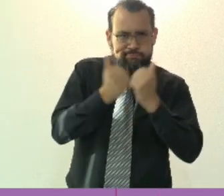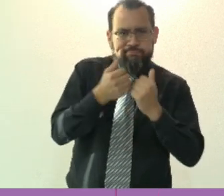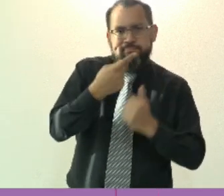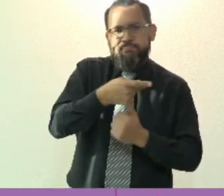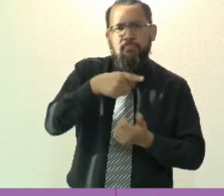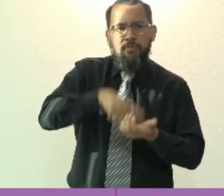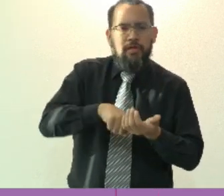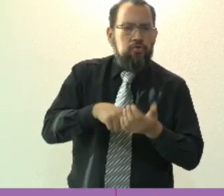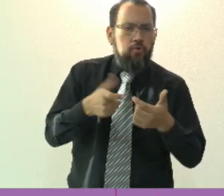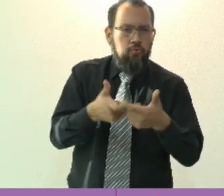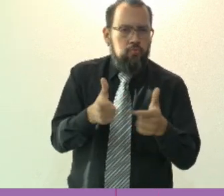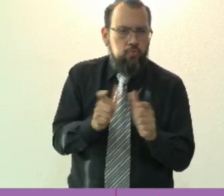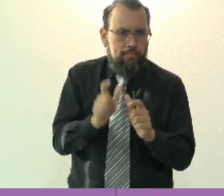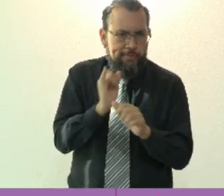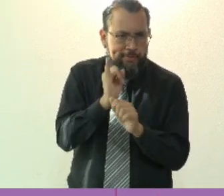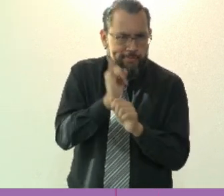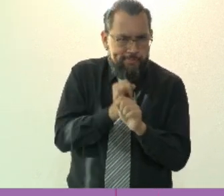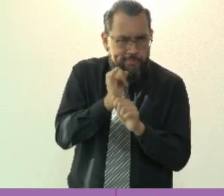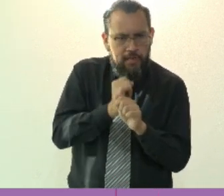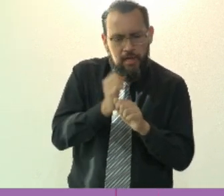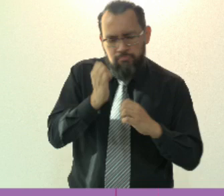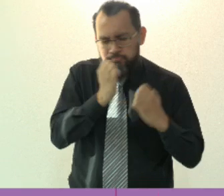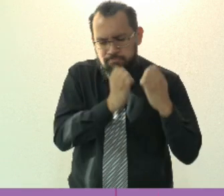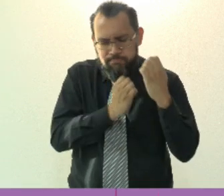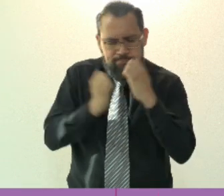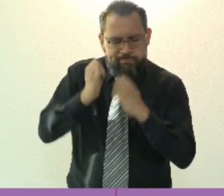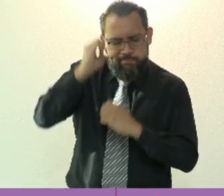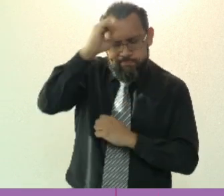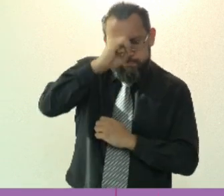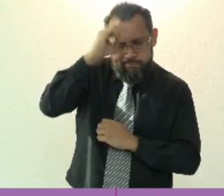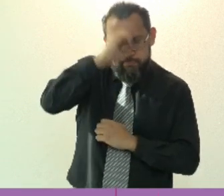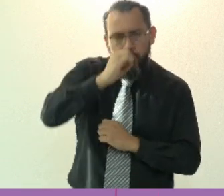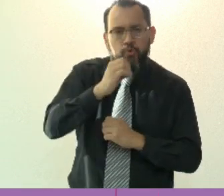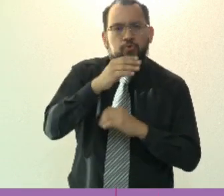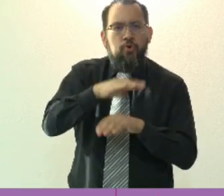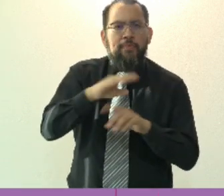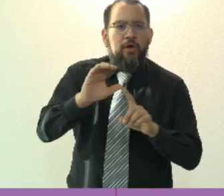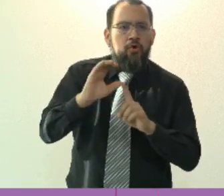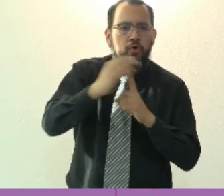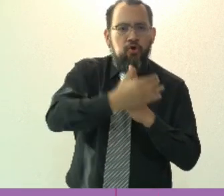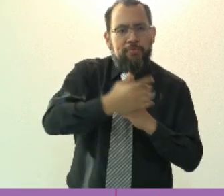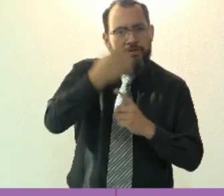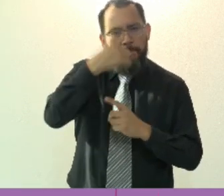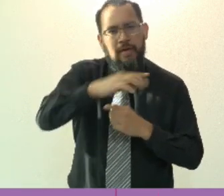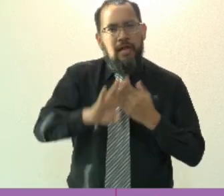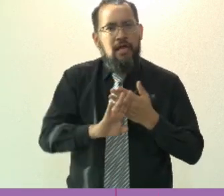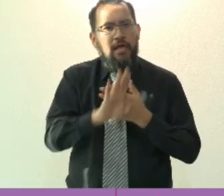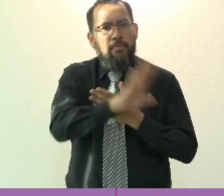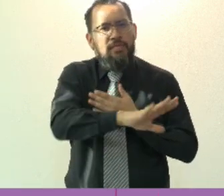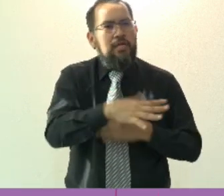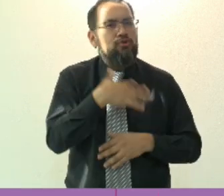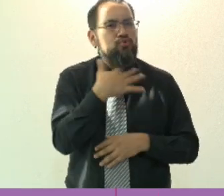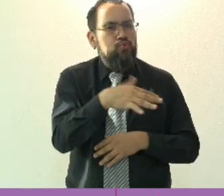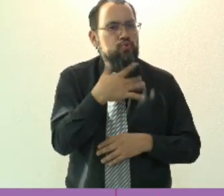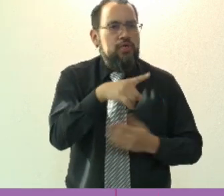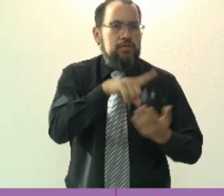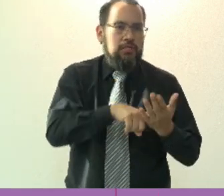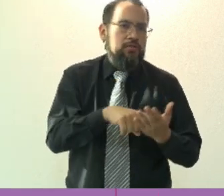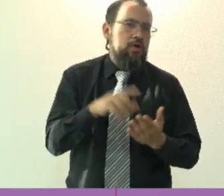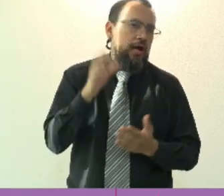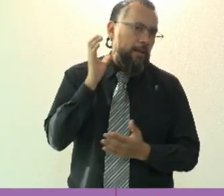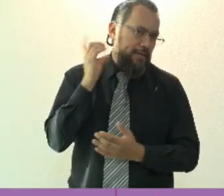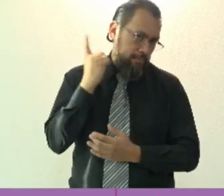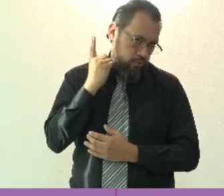el grupo de investigación, análisis y opinión de la Comisión Anticorrupción de la Cámara de